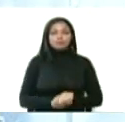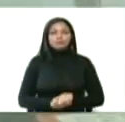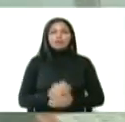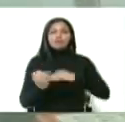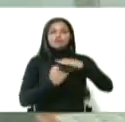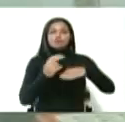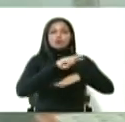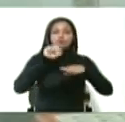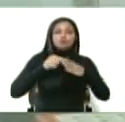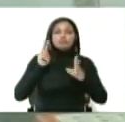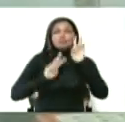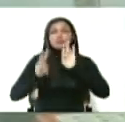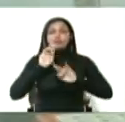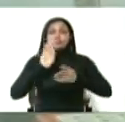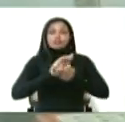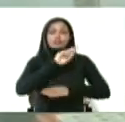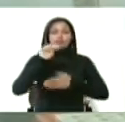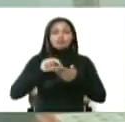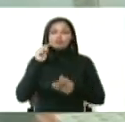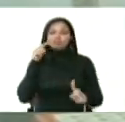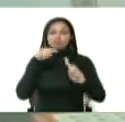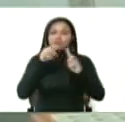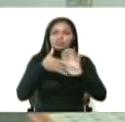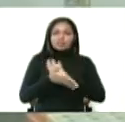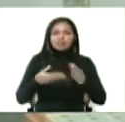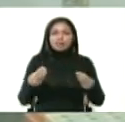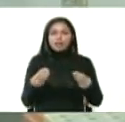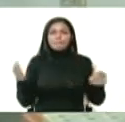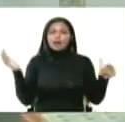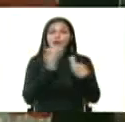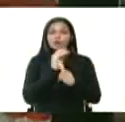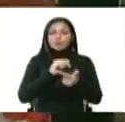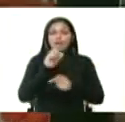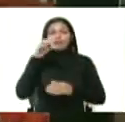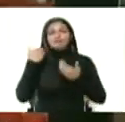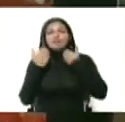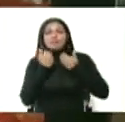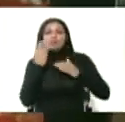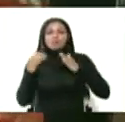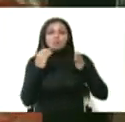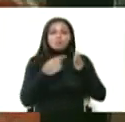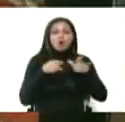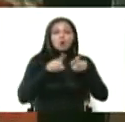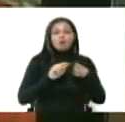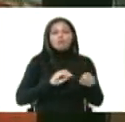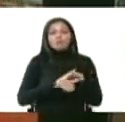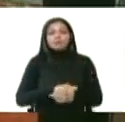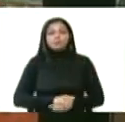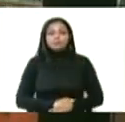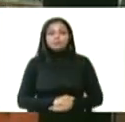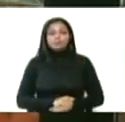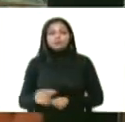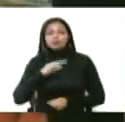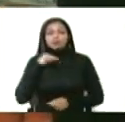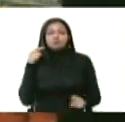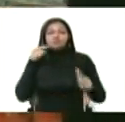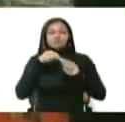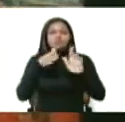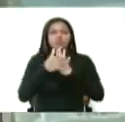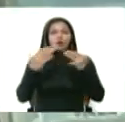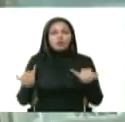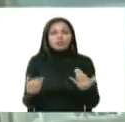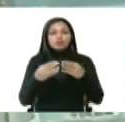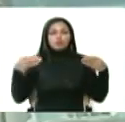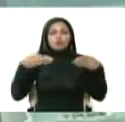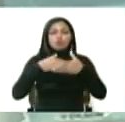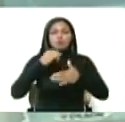Instituto Nacional de Higiene es el centro nacional de referencia para la detección de enfermedades transmisibles. En este momento estamos abocados, todo